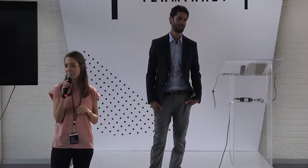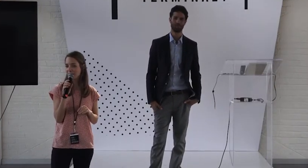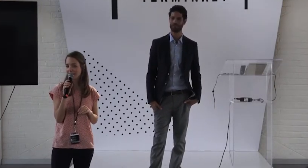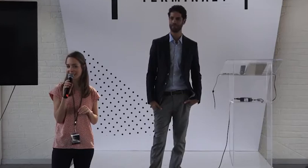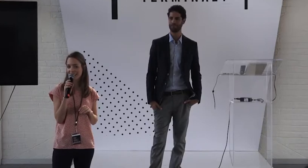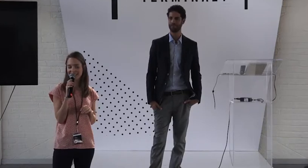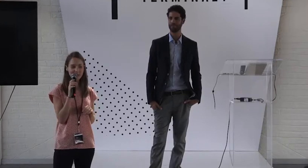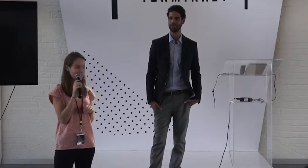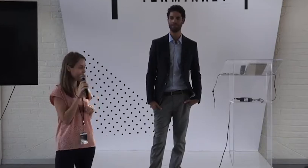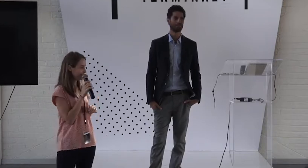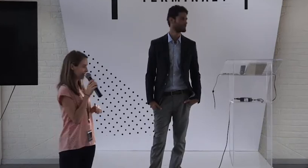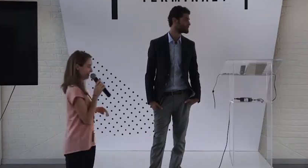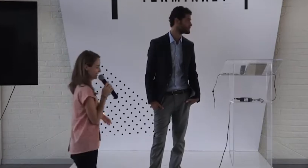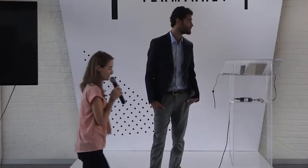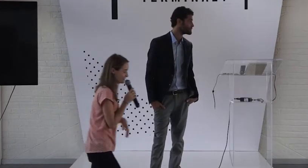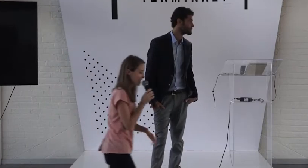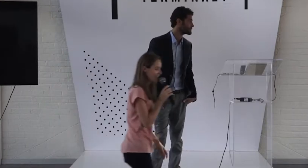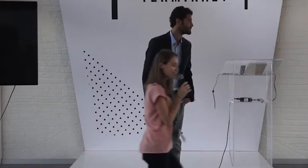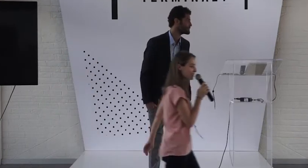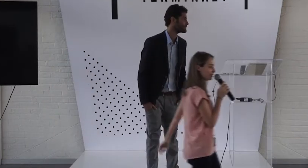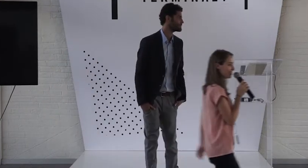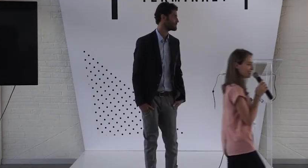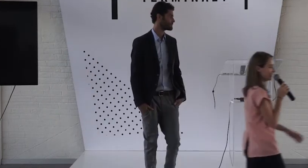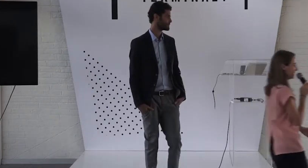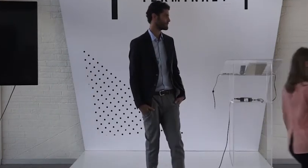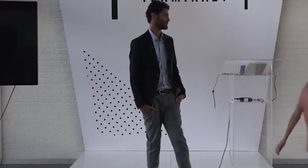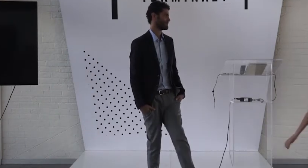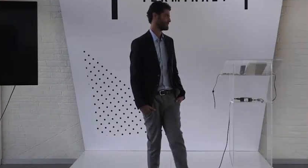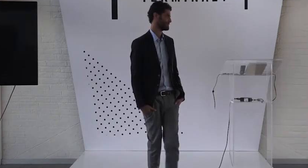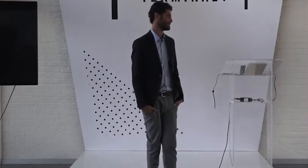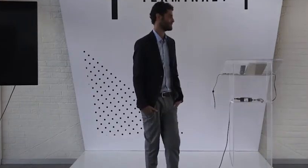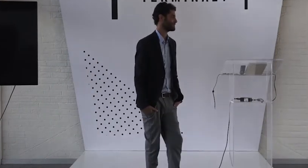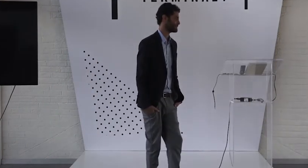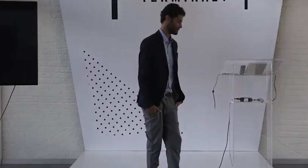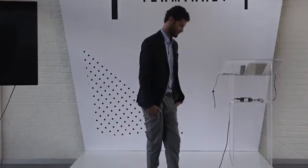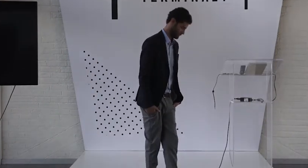¿Alguna pregunta para las dos? ¿Talento?